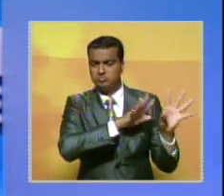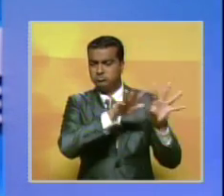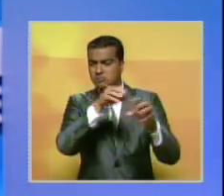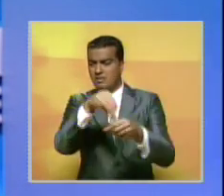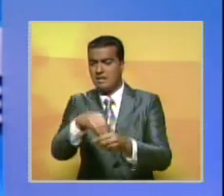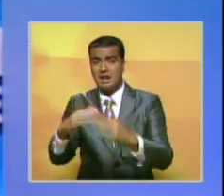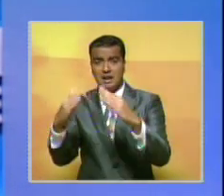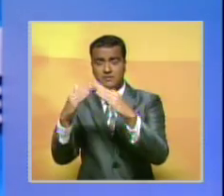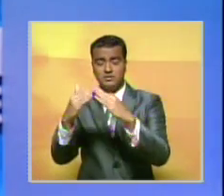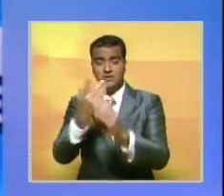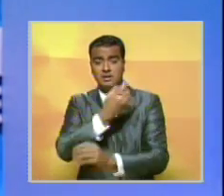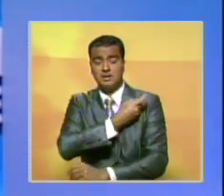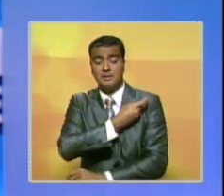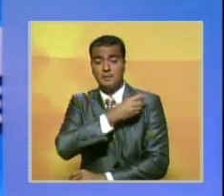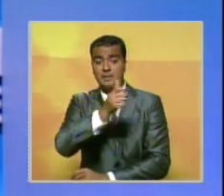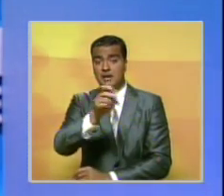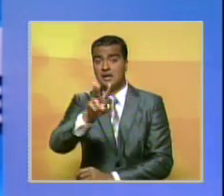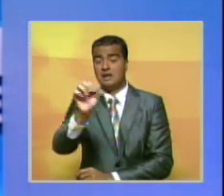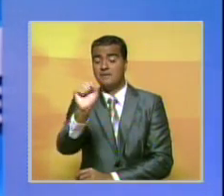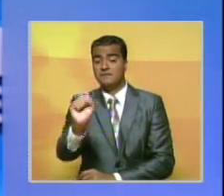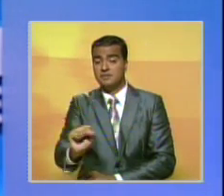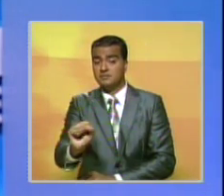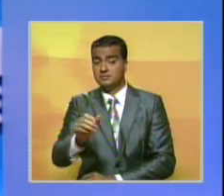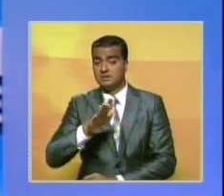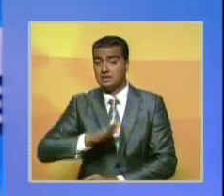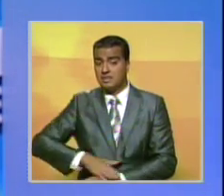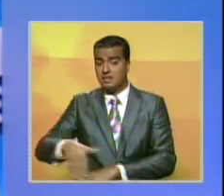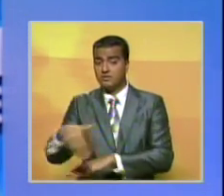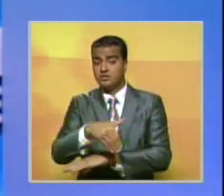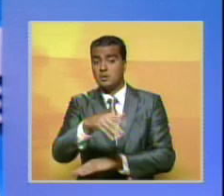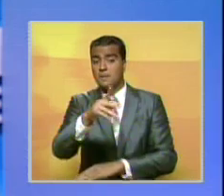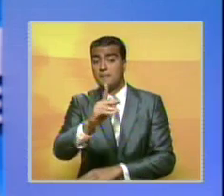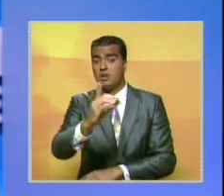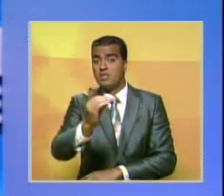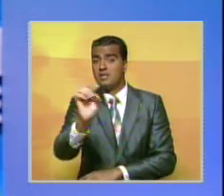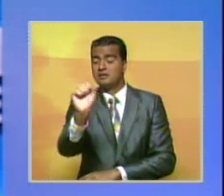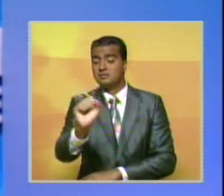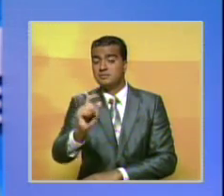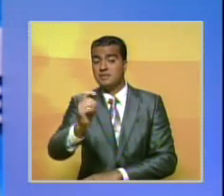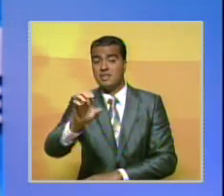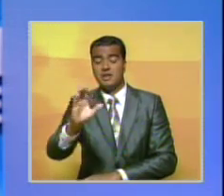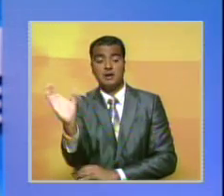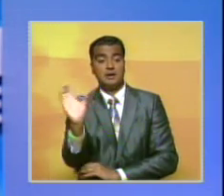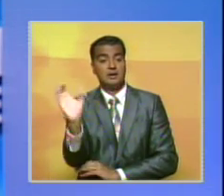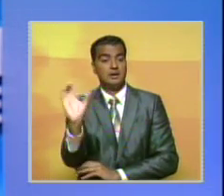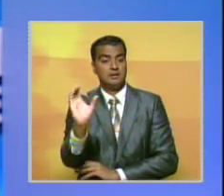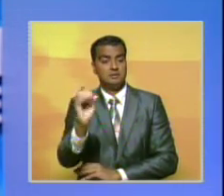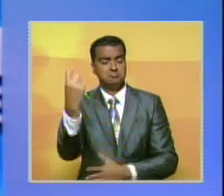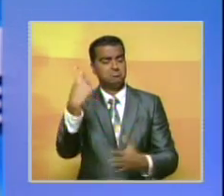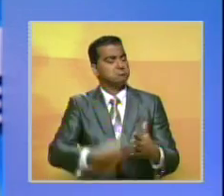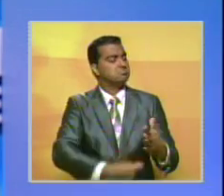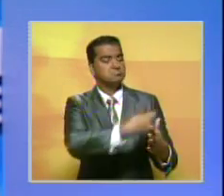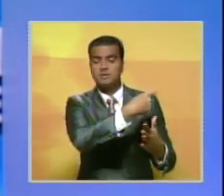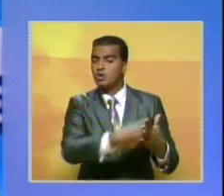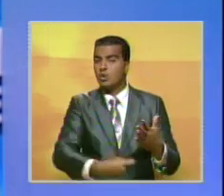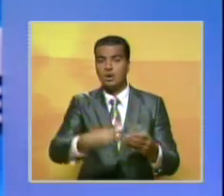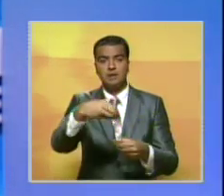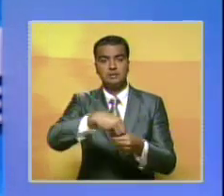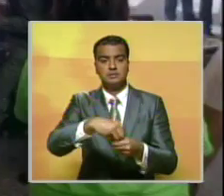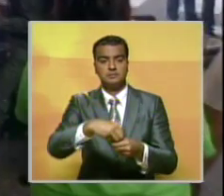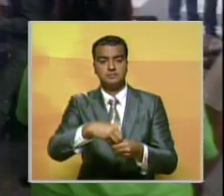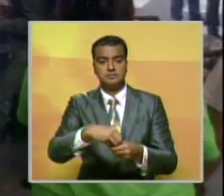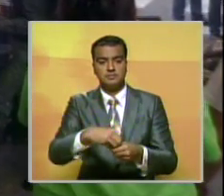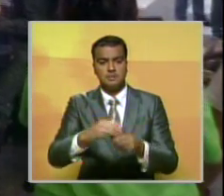a la casa del general retirado Ángel Vivas, ubicada en la urbanización Prados del Este, aquí en Caracas. Vivas se negó al procedimiento.